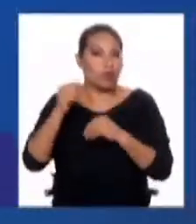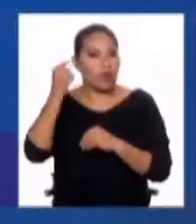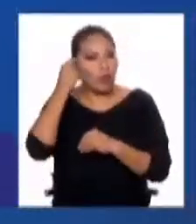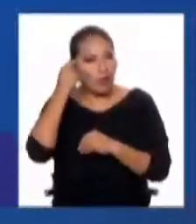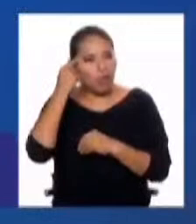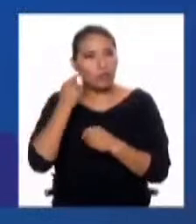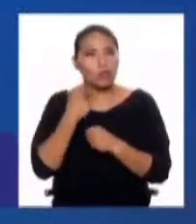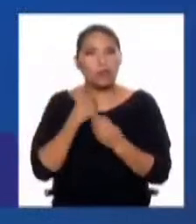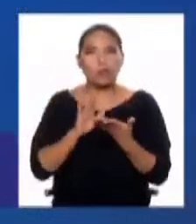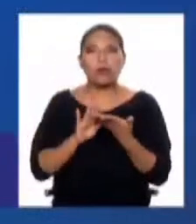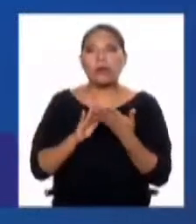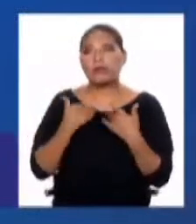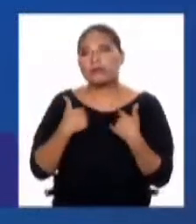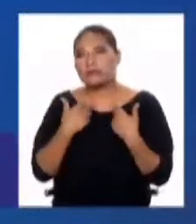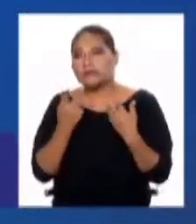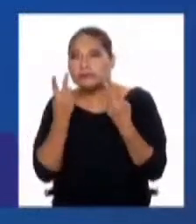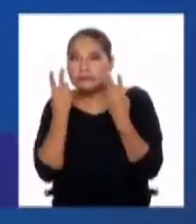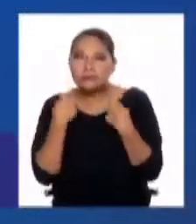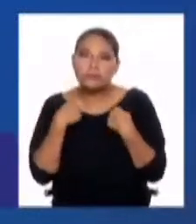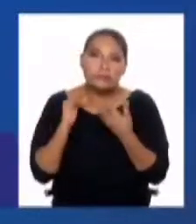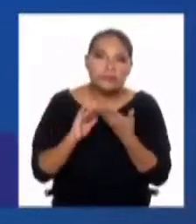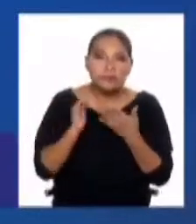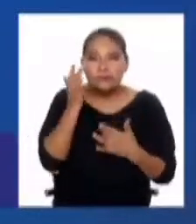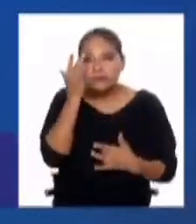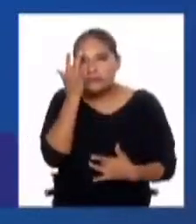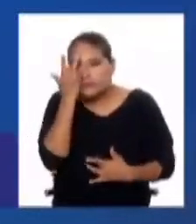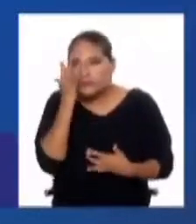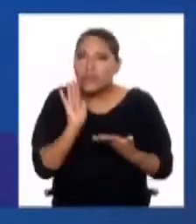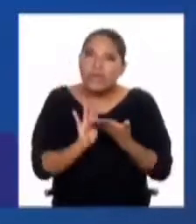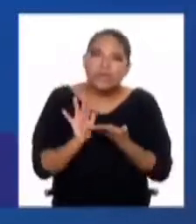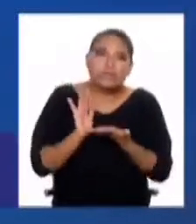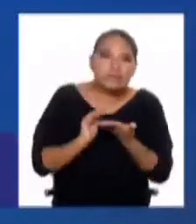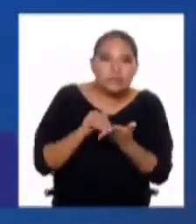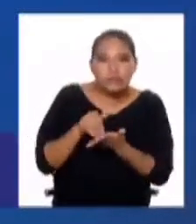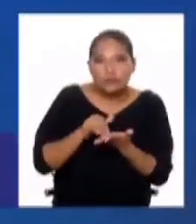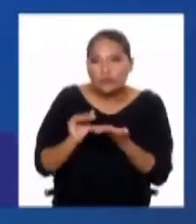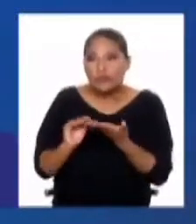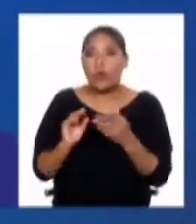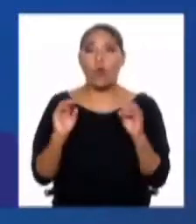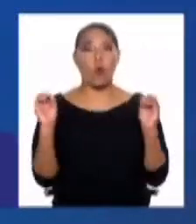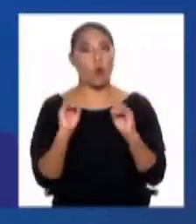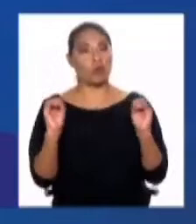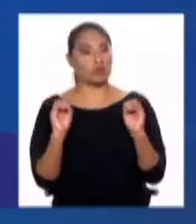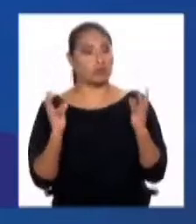jugando al pobrecito y que me enfermé y que no sé qué y que no sé cuánto, o